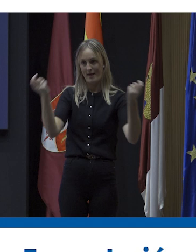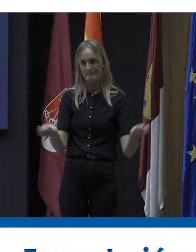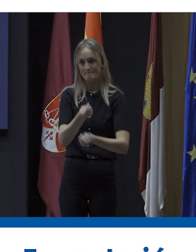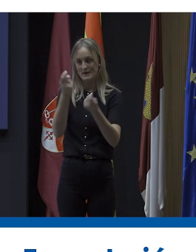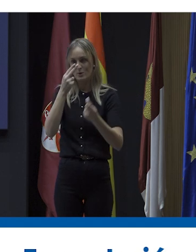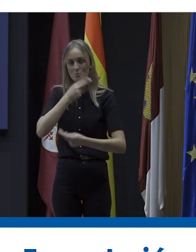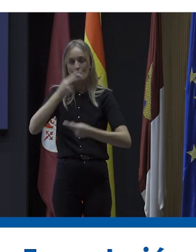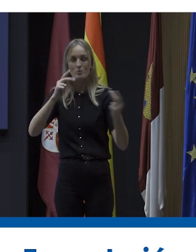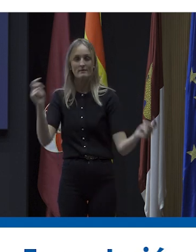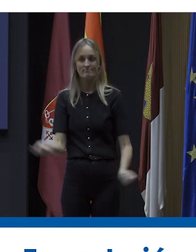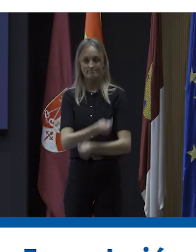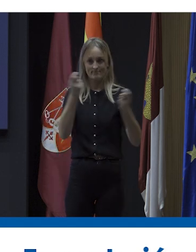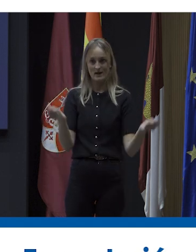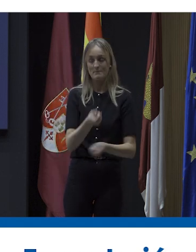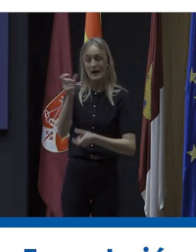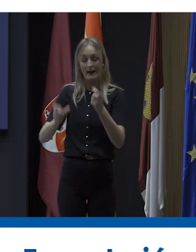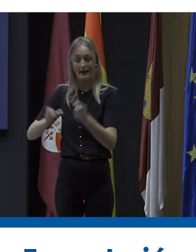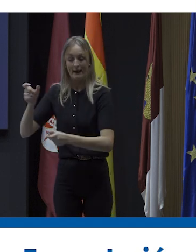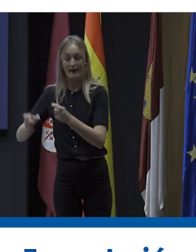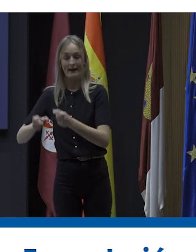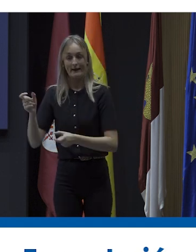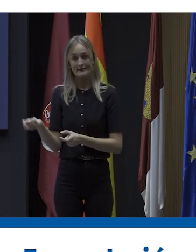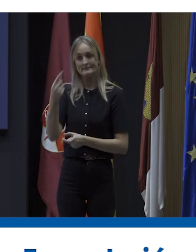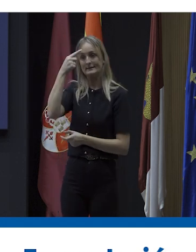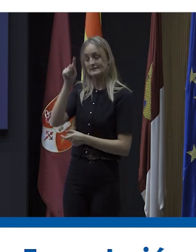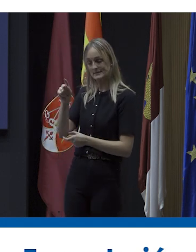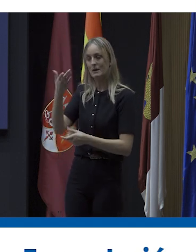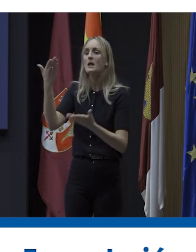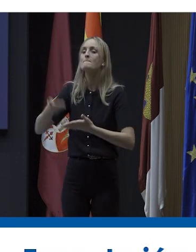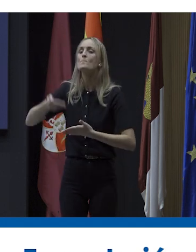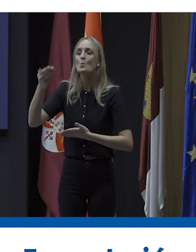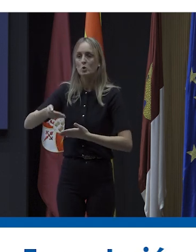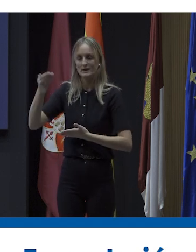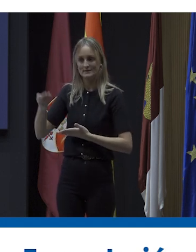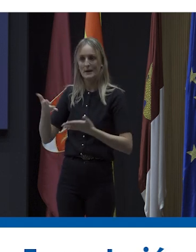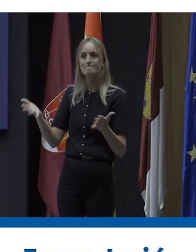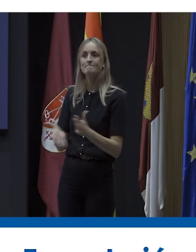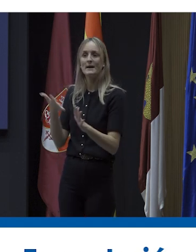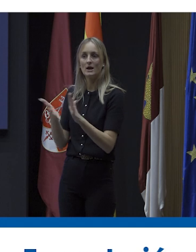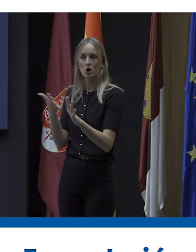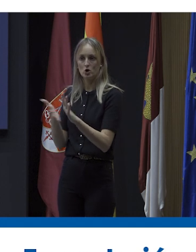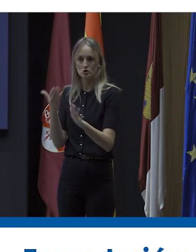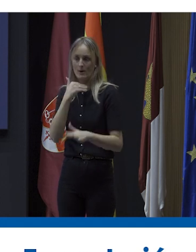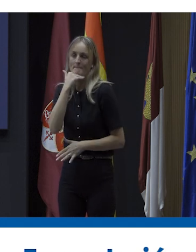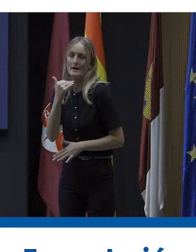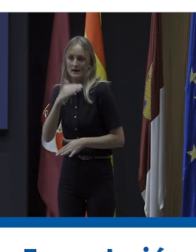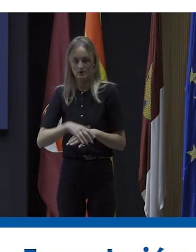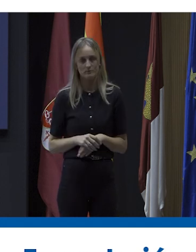para que la gente supiera cómo de importante es y cómo de peligroso es, que la gente tuviera esa información, el